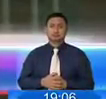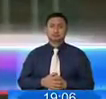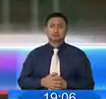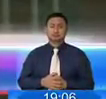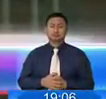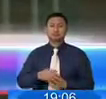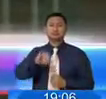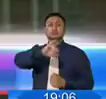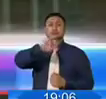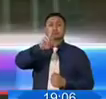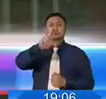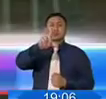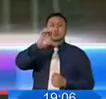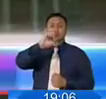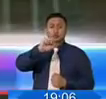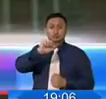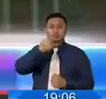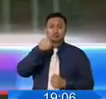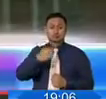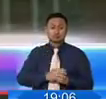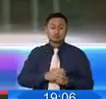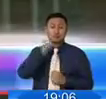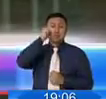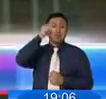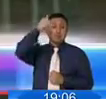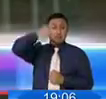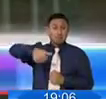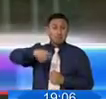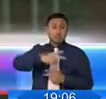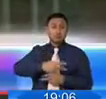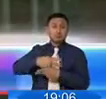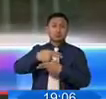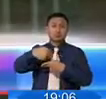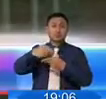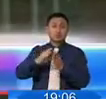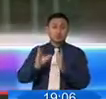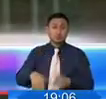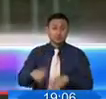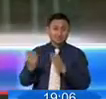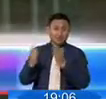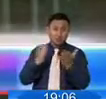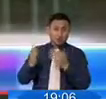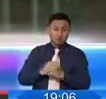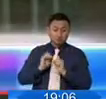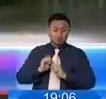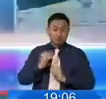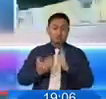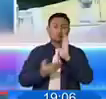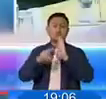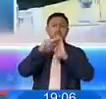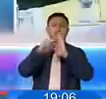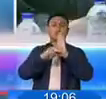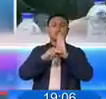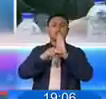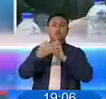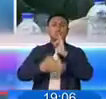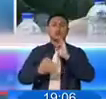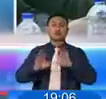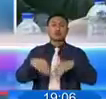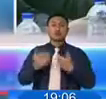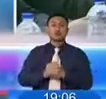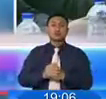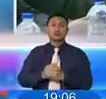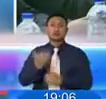Además, Julio César Trujillo adelantó que el día de mañana el Consejo de Participación Ciudadana Transitorio establecerá la norma jurídica para poder